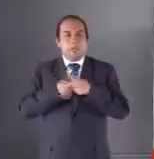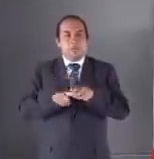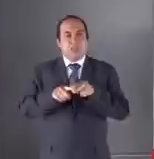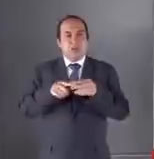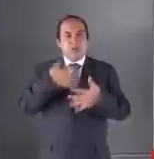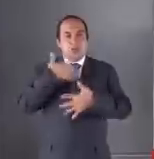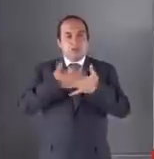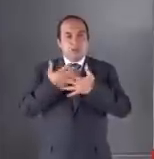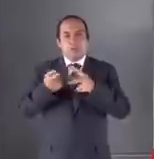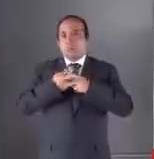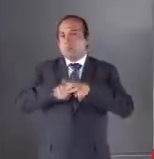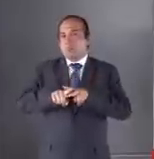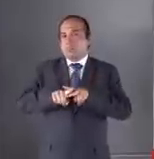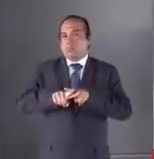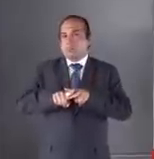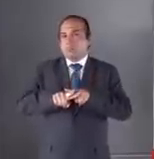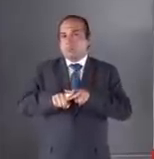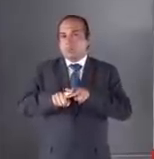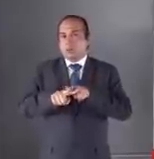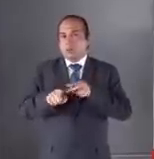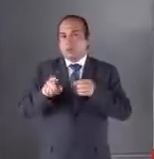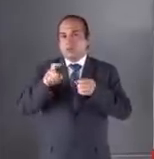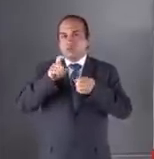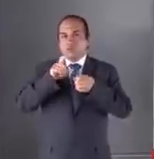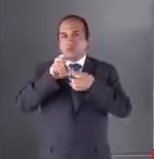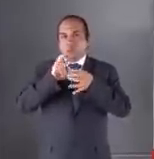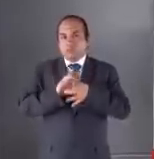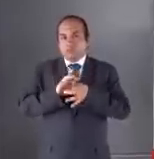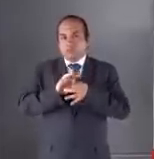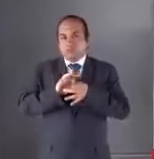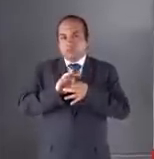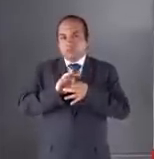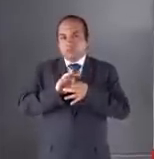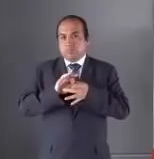comenzarán la instalación ya de cable